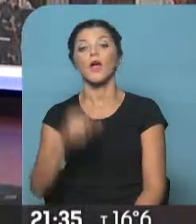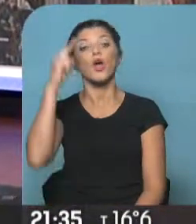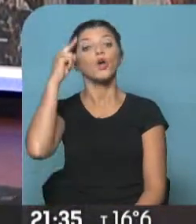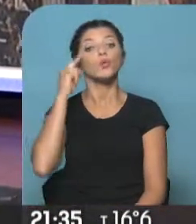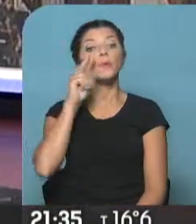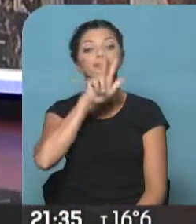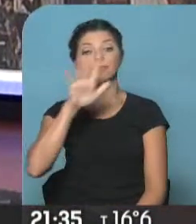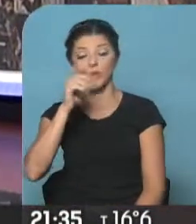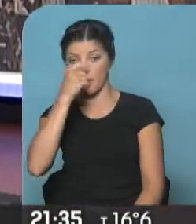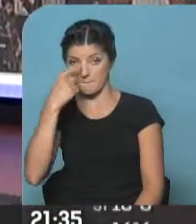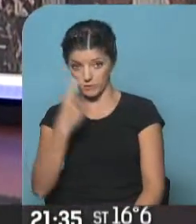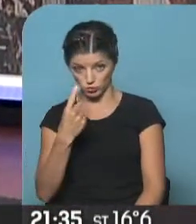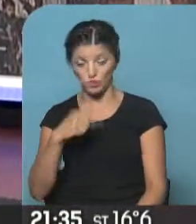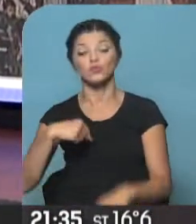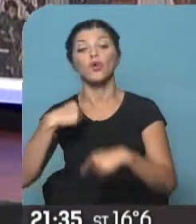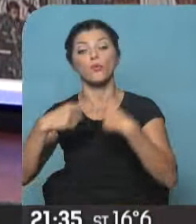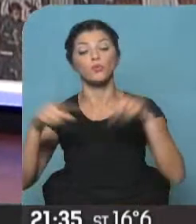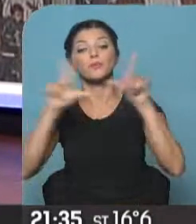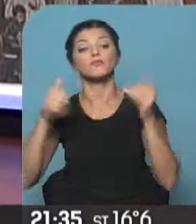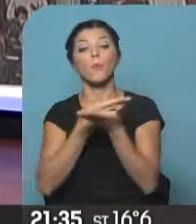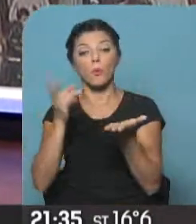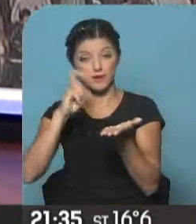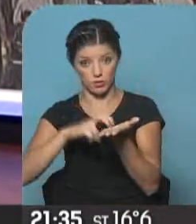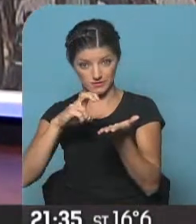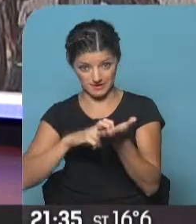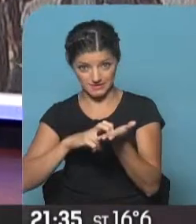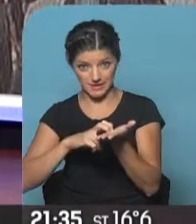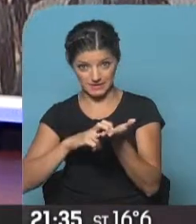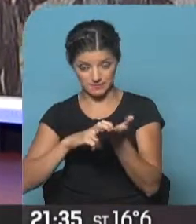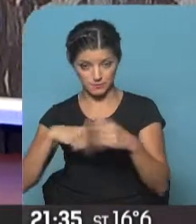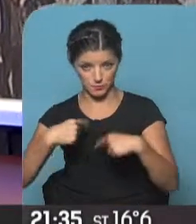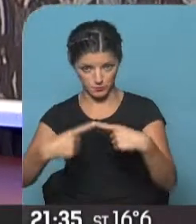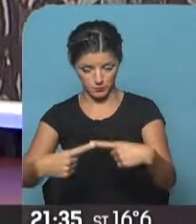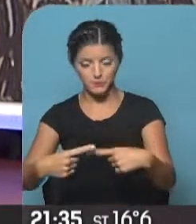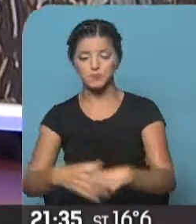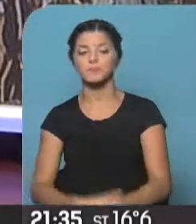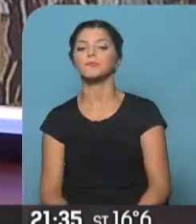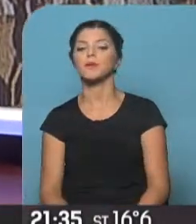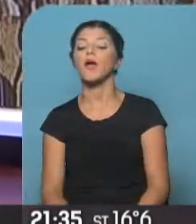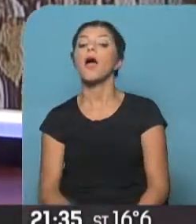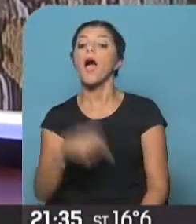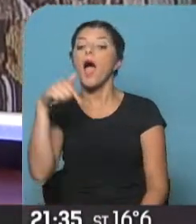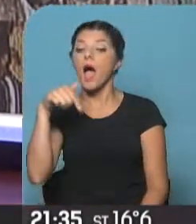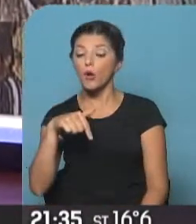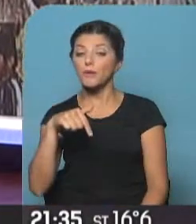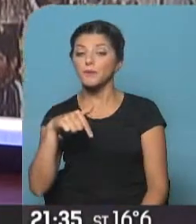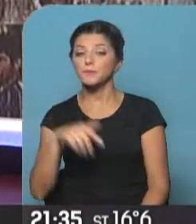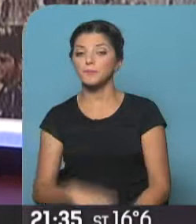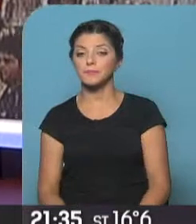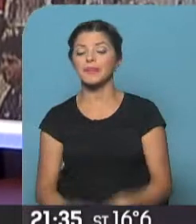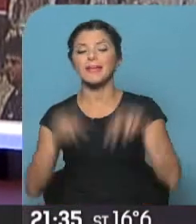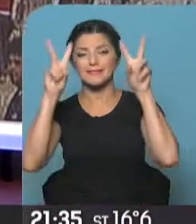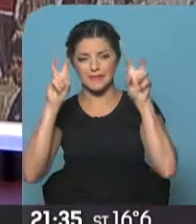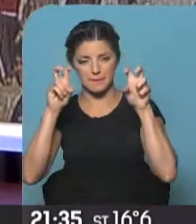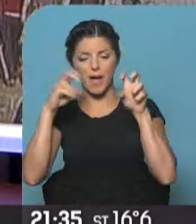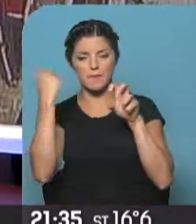21:35 y seguimos en vivo para todo el país, como todas las noches, con el noticiero central de la Televisión Pública Argentina, en el cual ahora nos vamos a la principal información